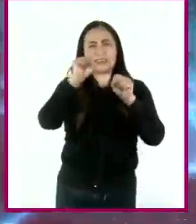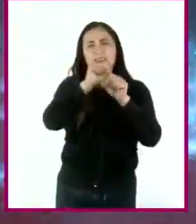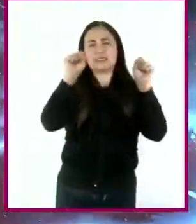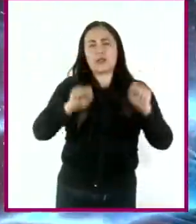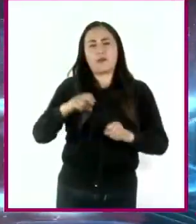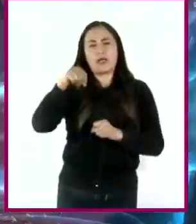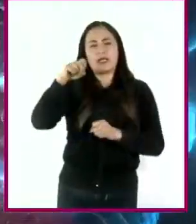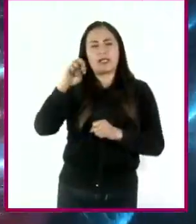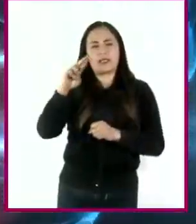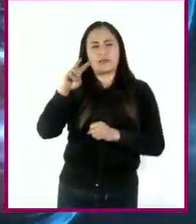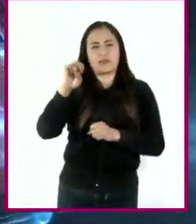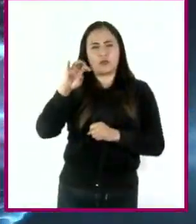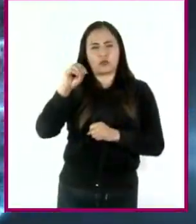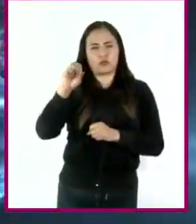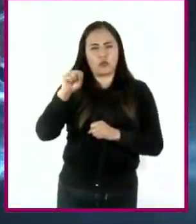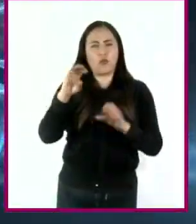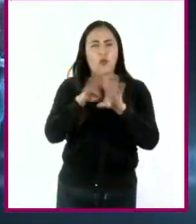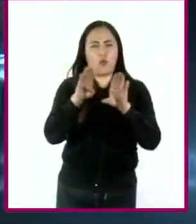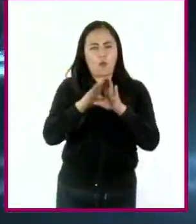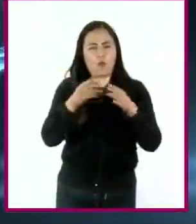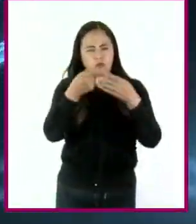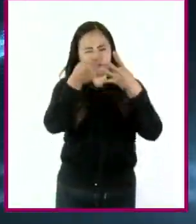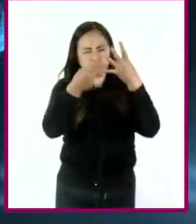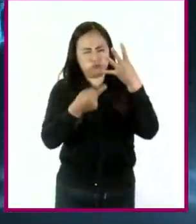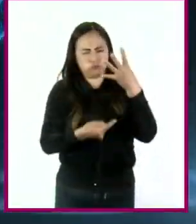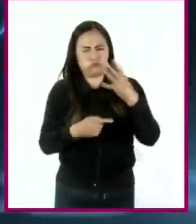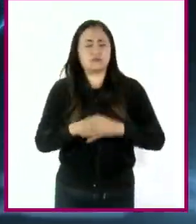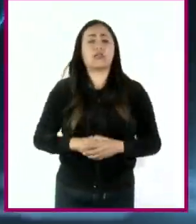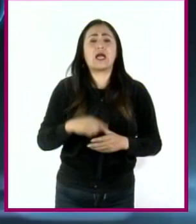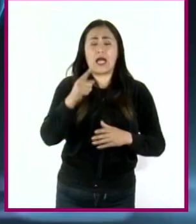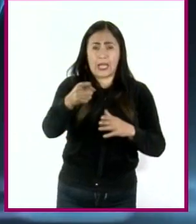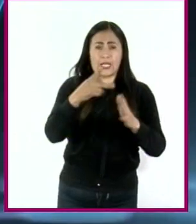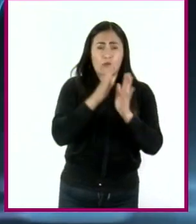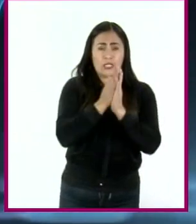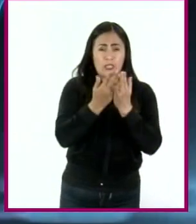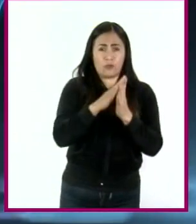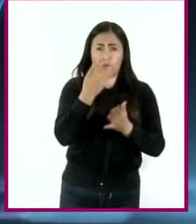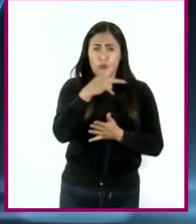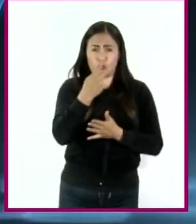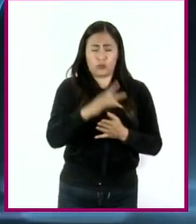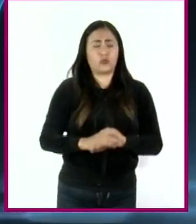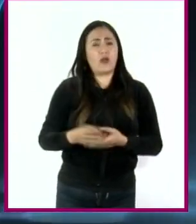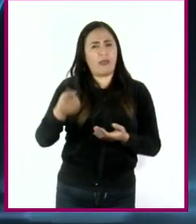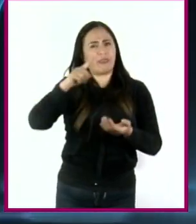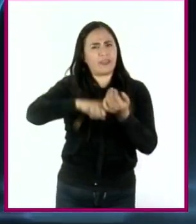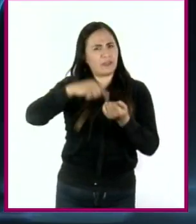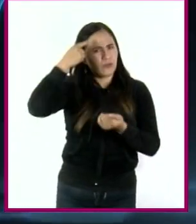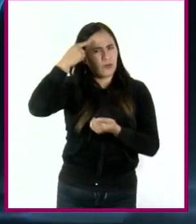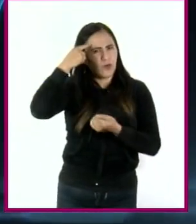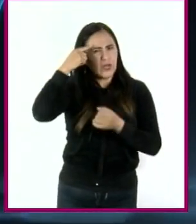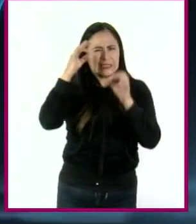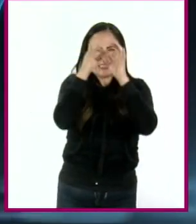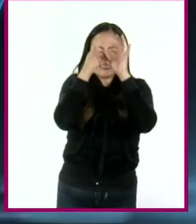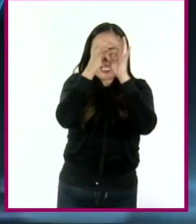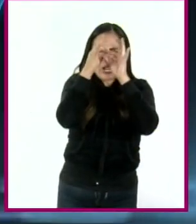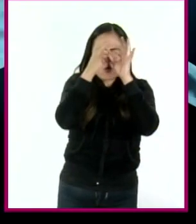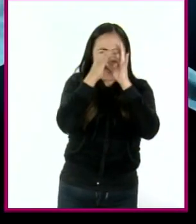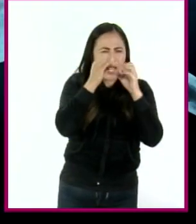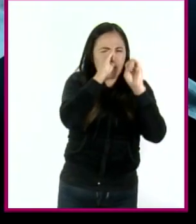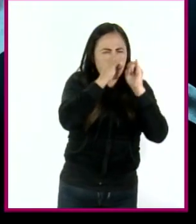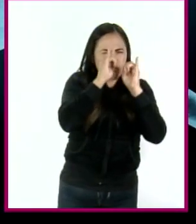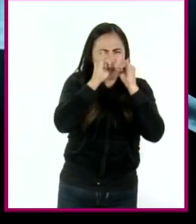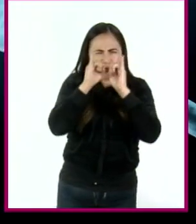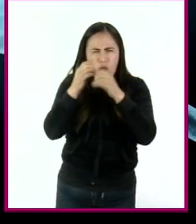su obra Doctrina de la Neurona, Cajal desarrolla la teoría de que las neuronas son células cerebrales